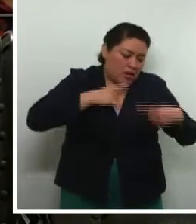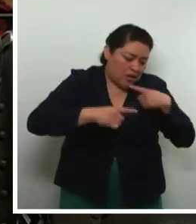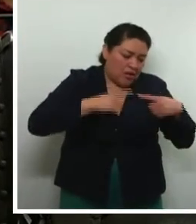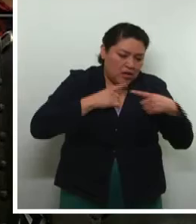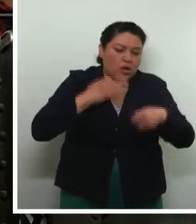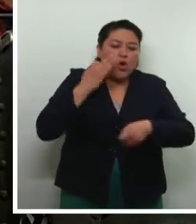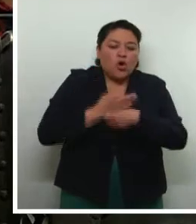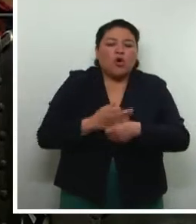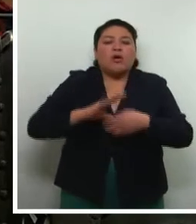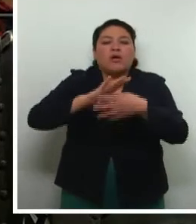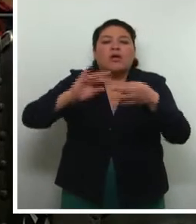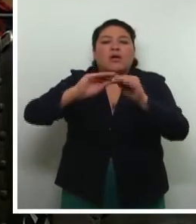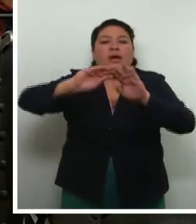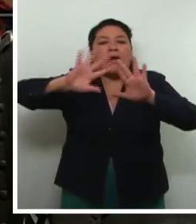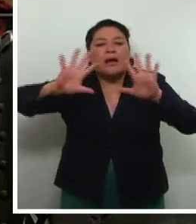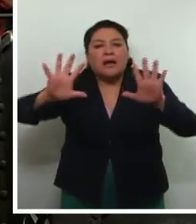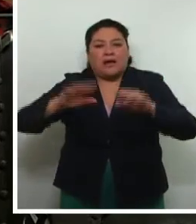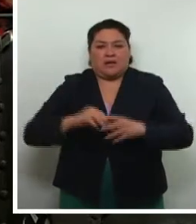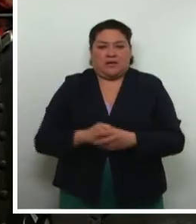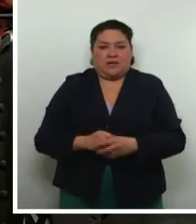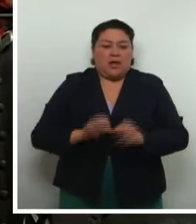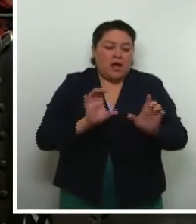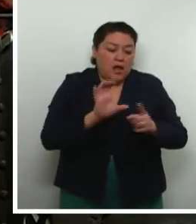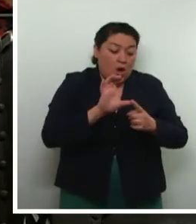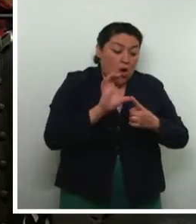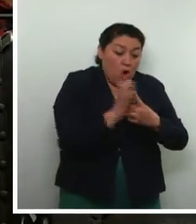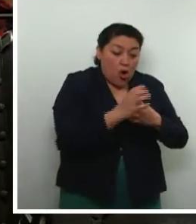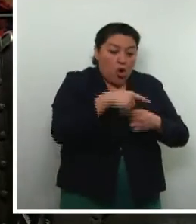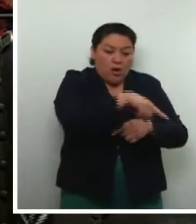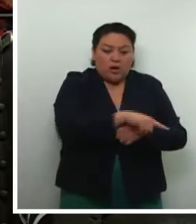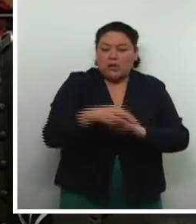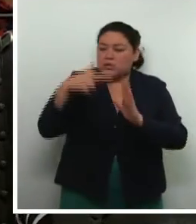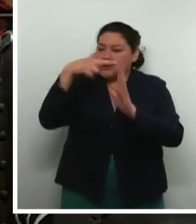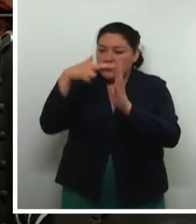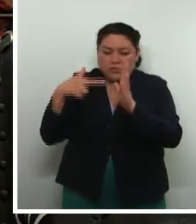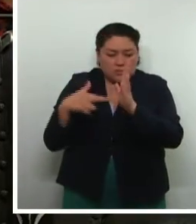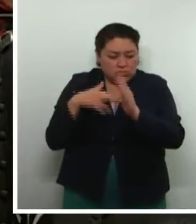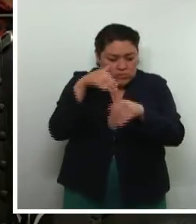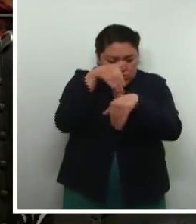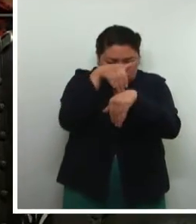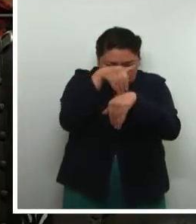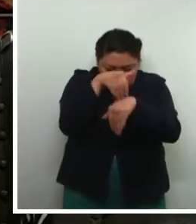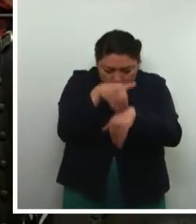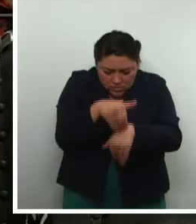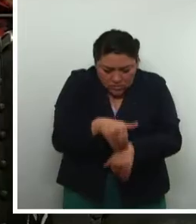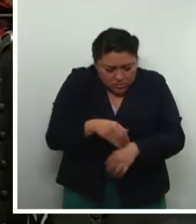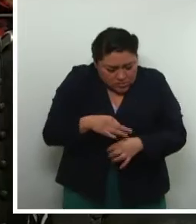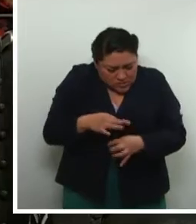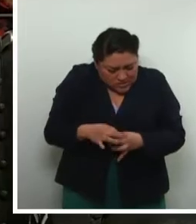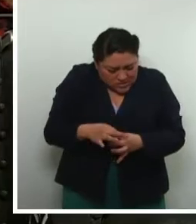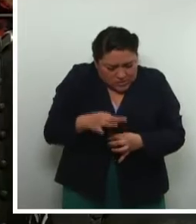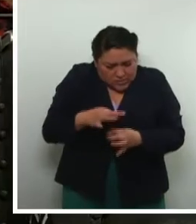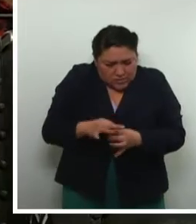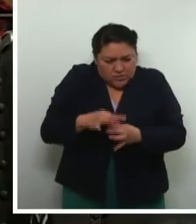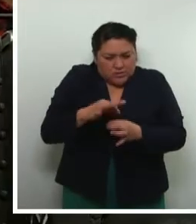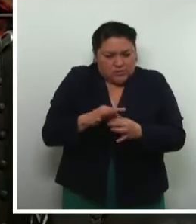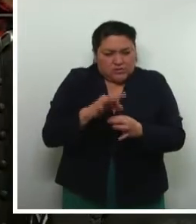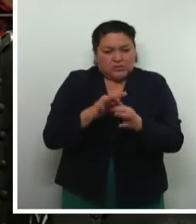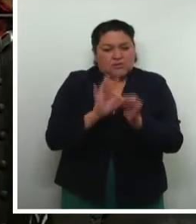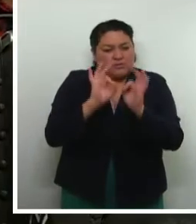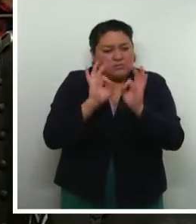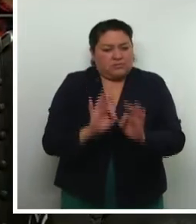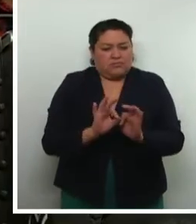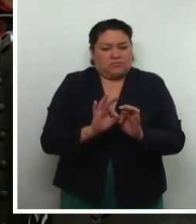ser enfático, el trabajo que hizo la comisión se apegó estrictamente a los lineamientos con los cuales